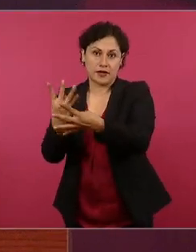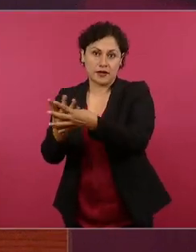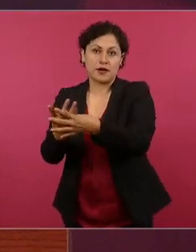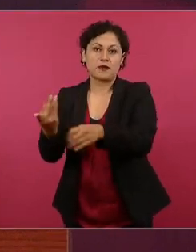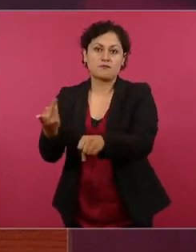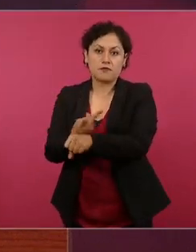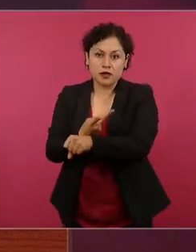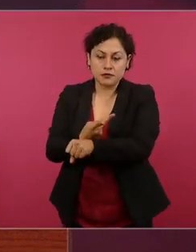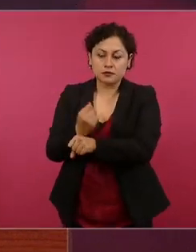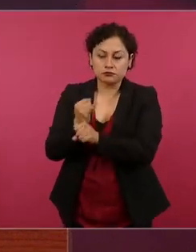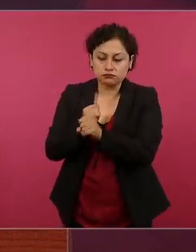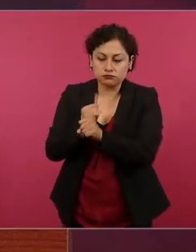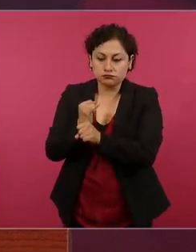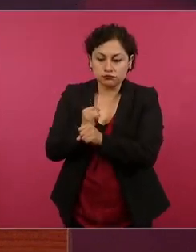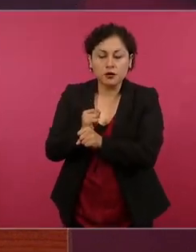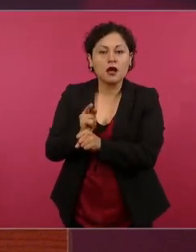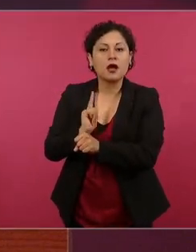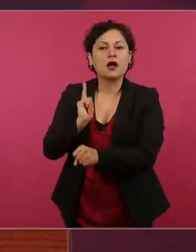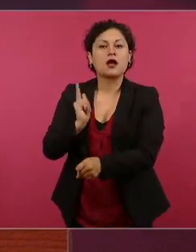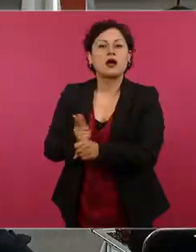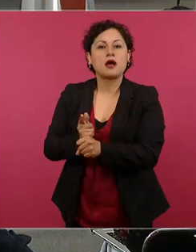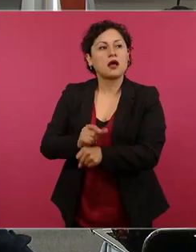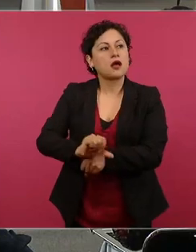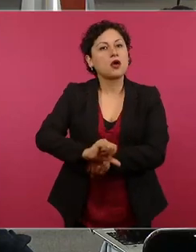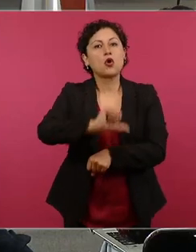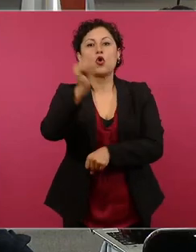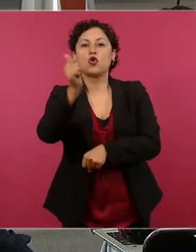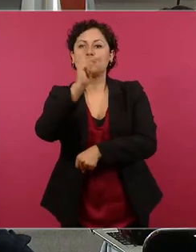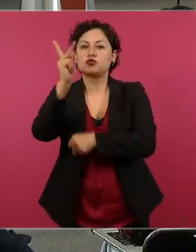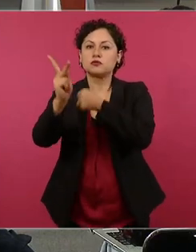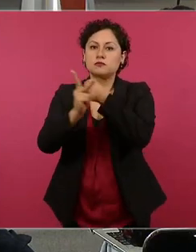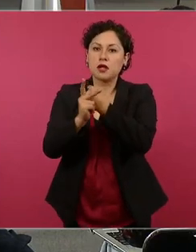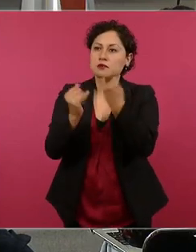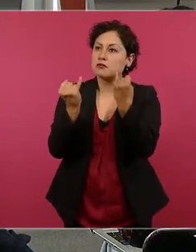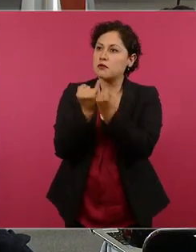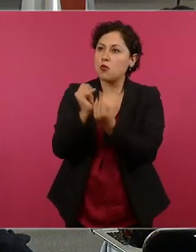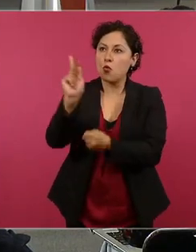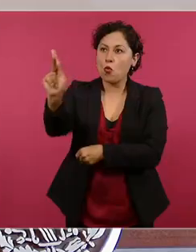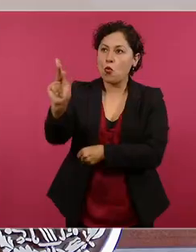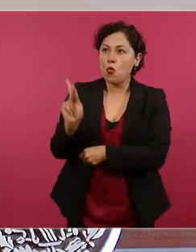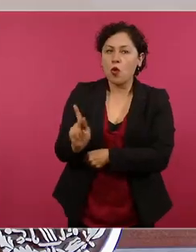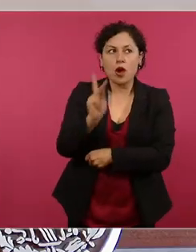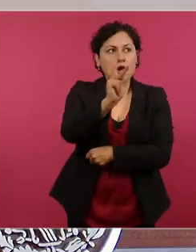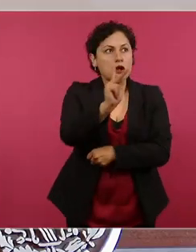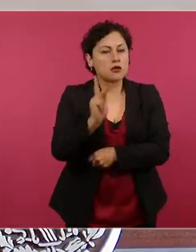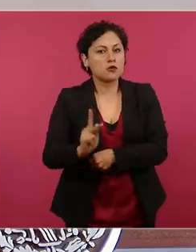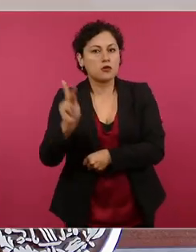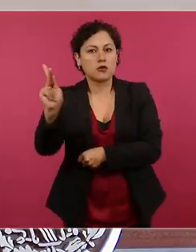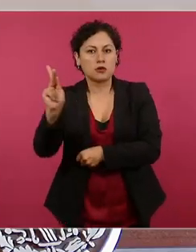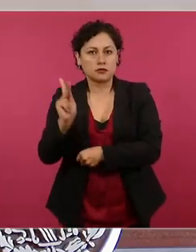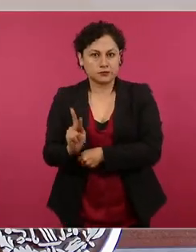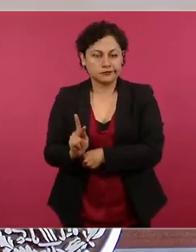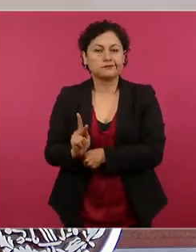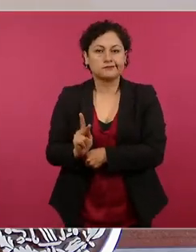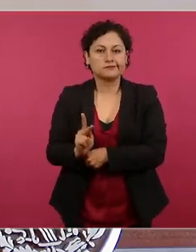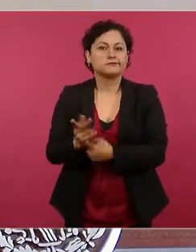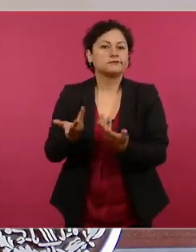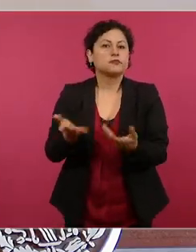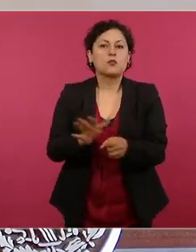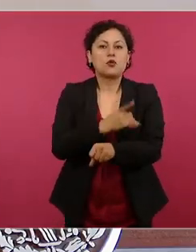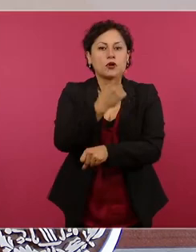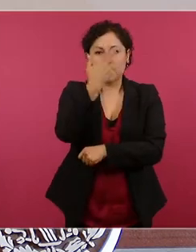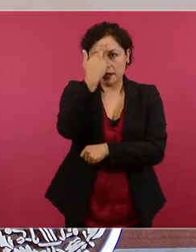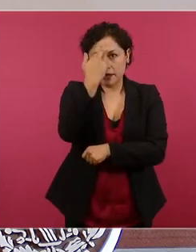también en penales de otros países ha ocurrido el mismo caso, sobre todo cuando se trata